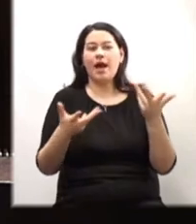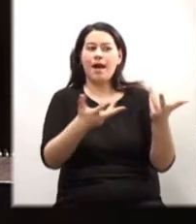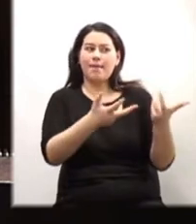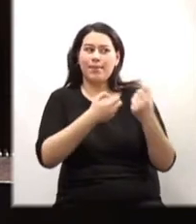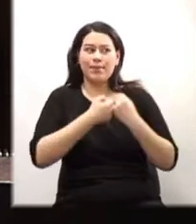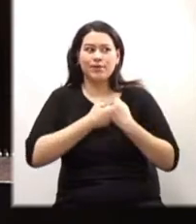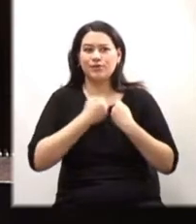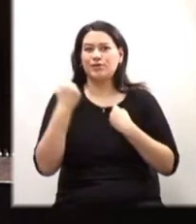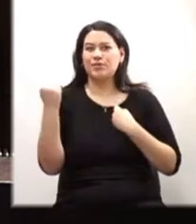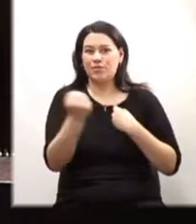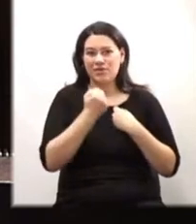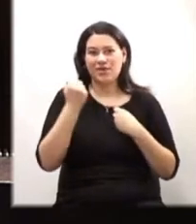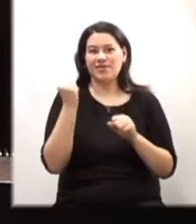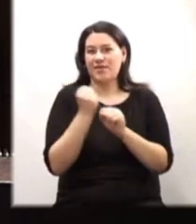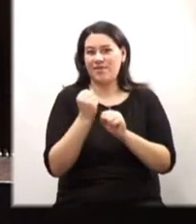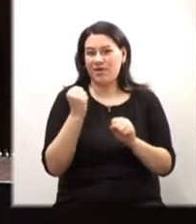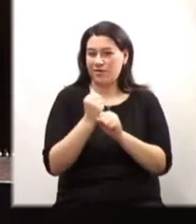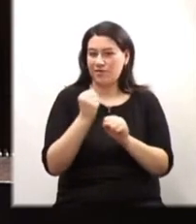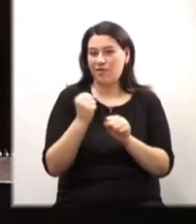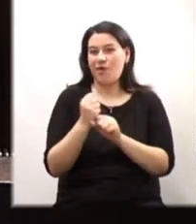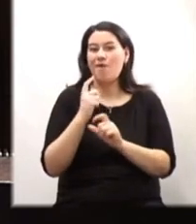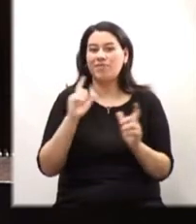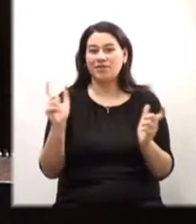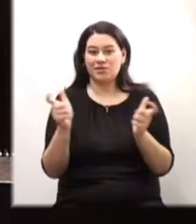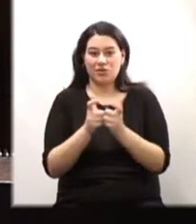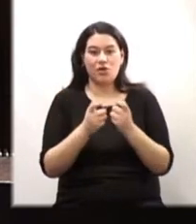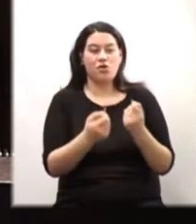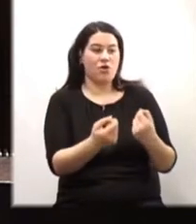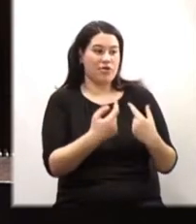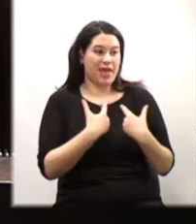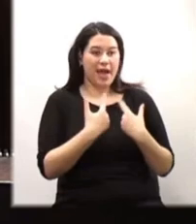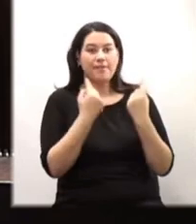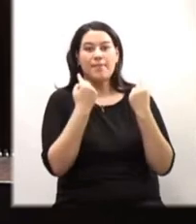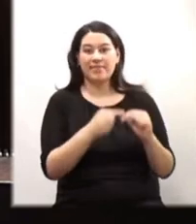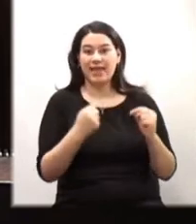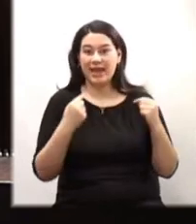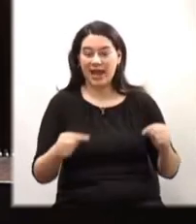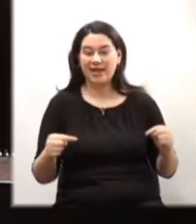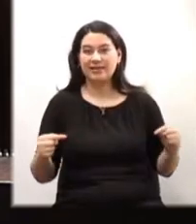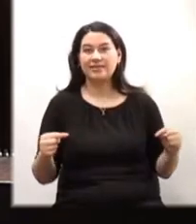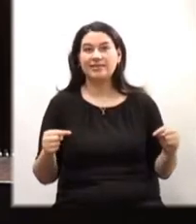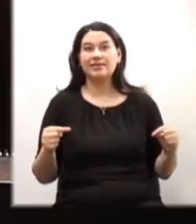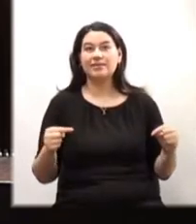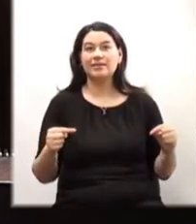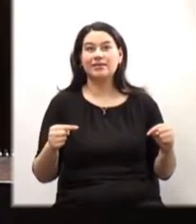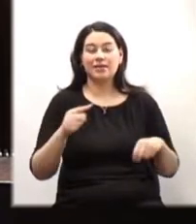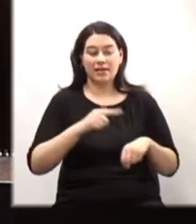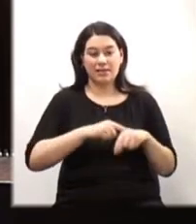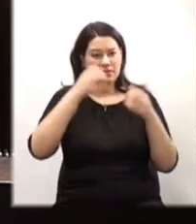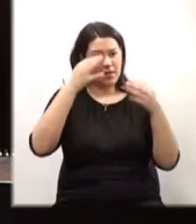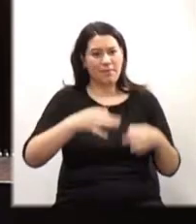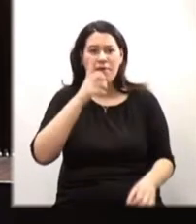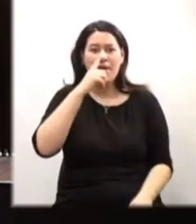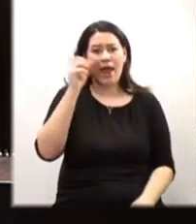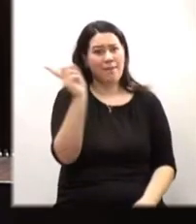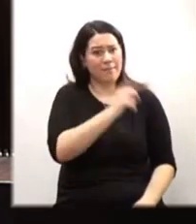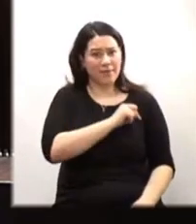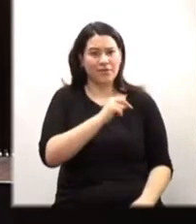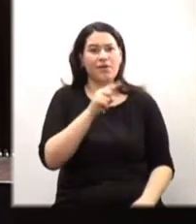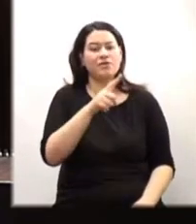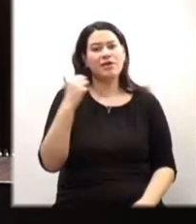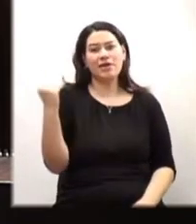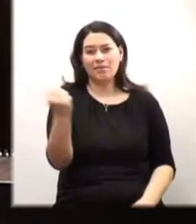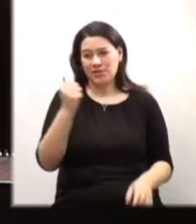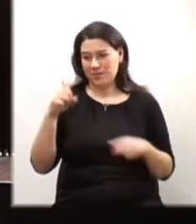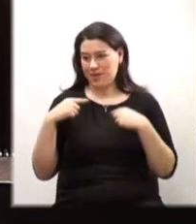apoyo invalorable en el trabajo de la comisión, entregan los materiales en tiempos récord y esos son insumos bien